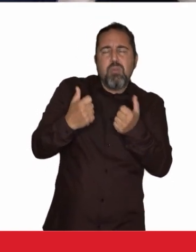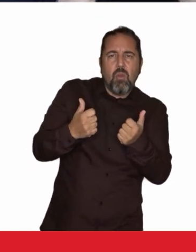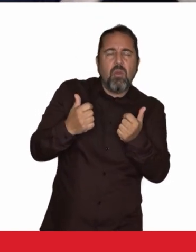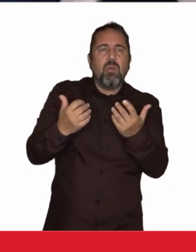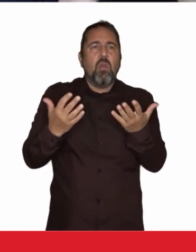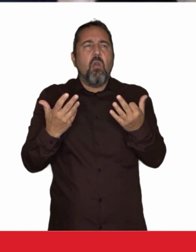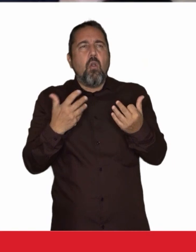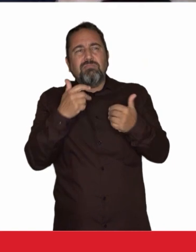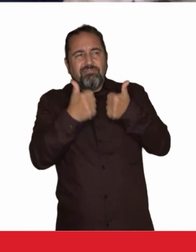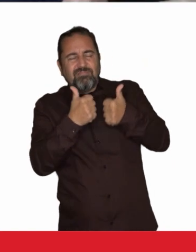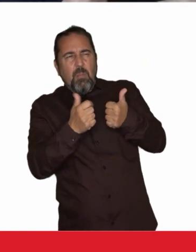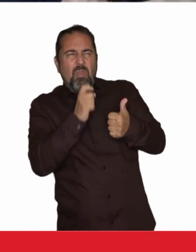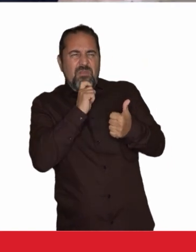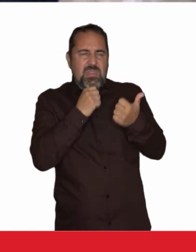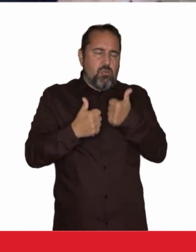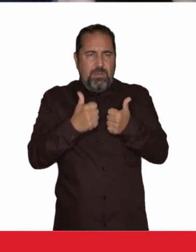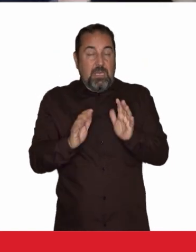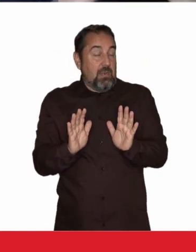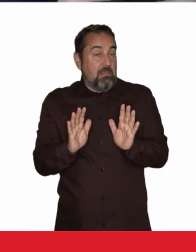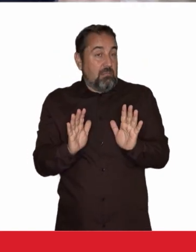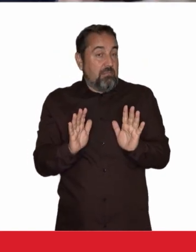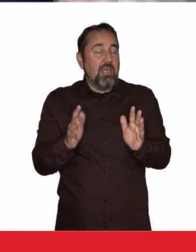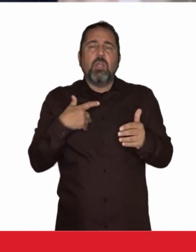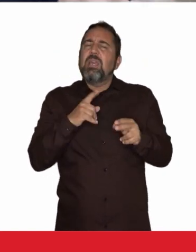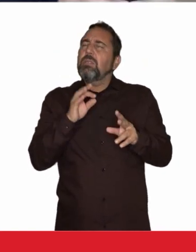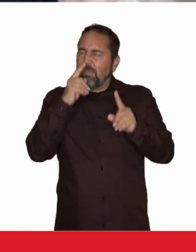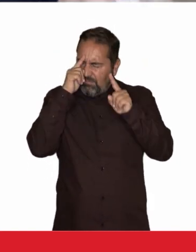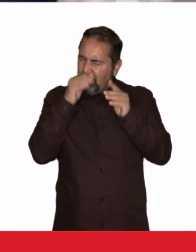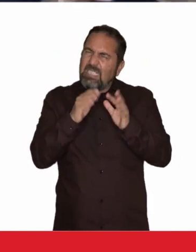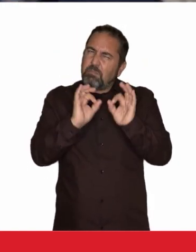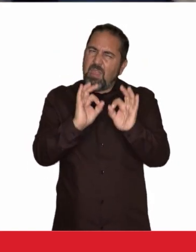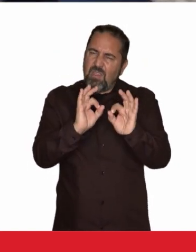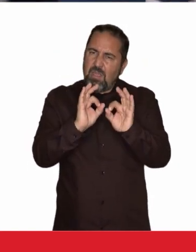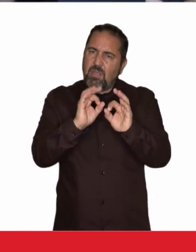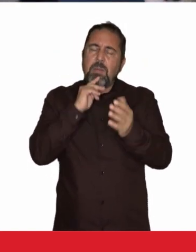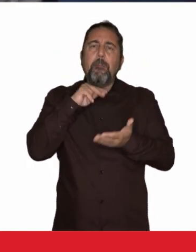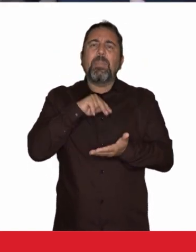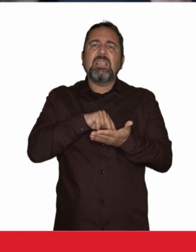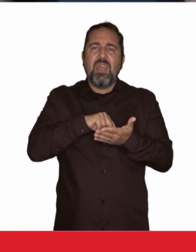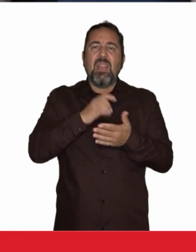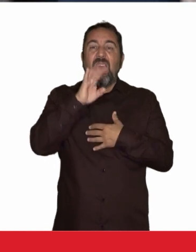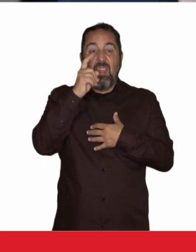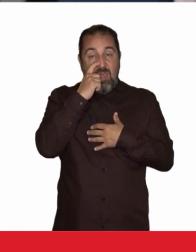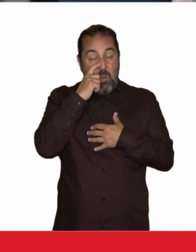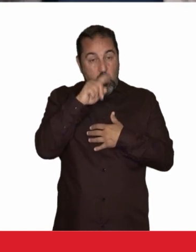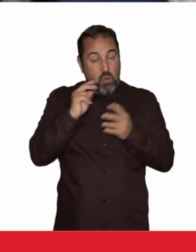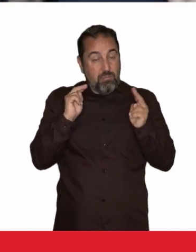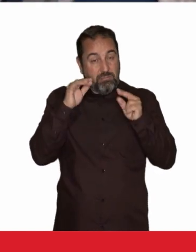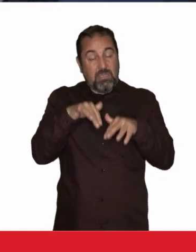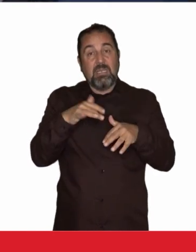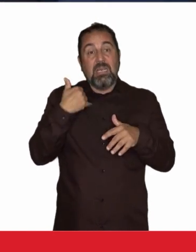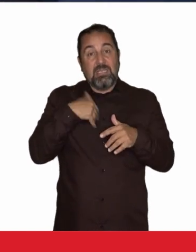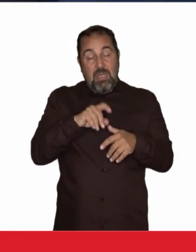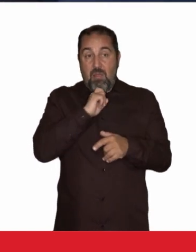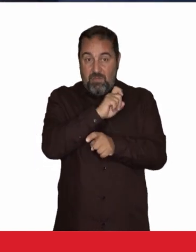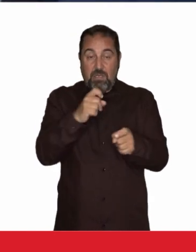decir, que tengan poca competencia o con los que sea difícil competir. Esto es una cosa a la que vamos a dedicar específicamente la